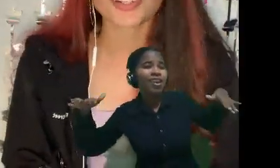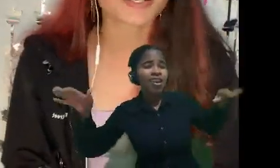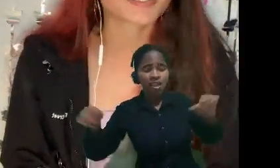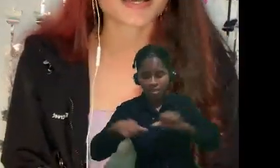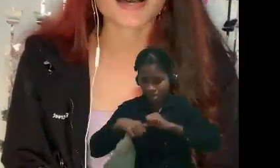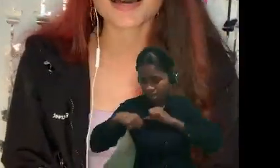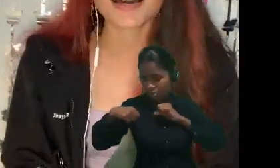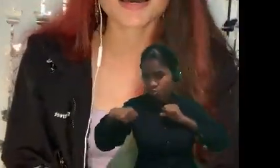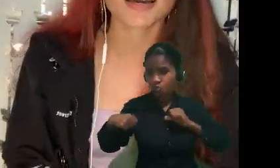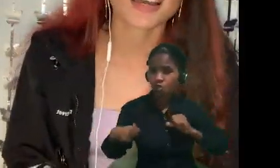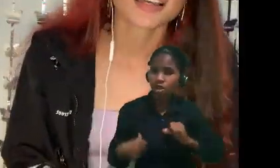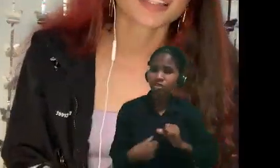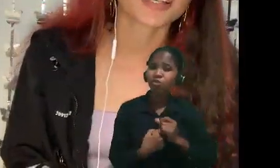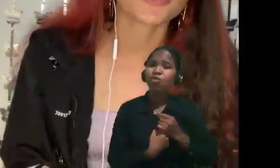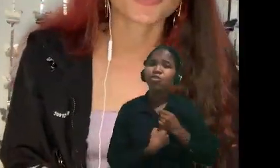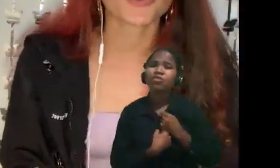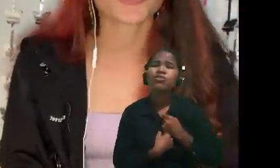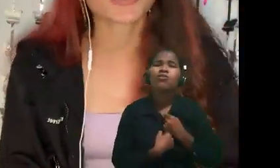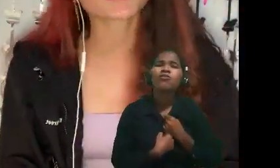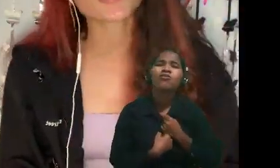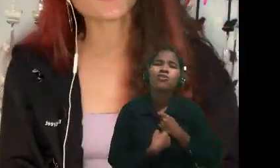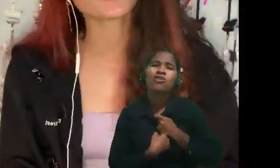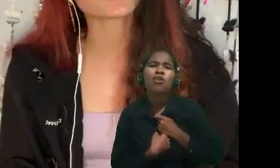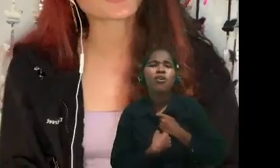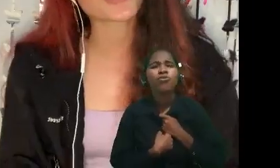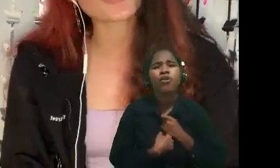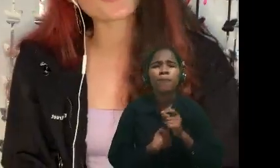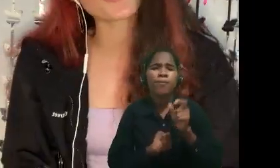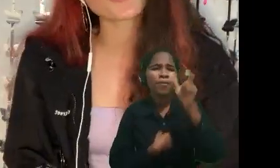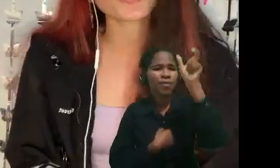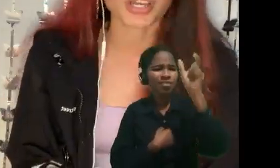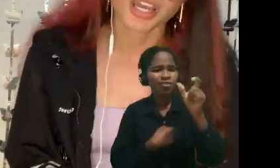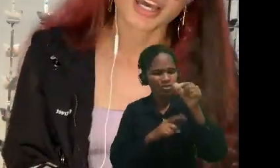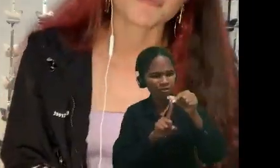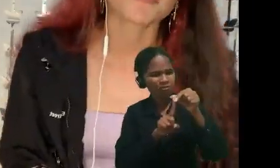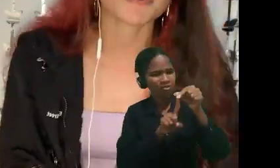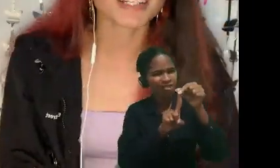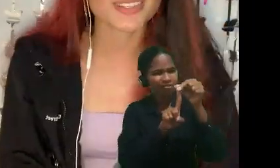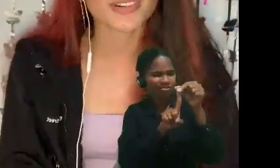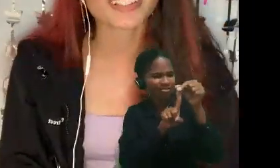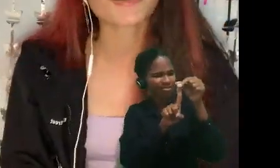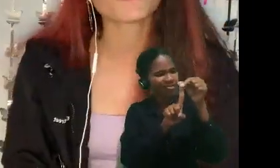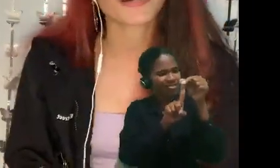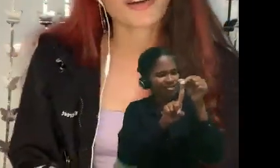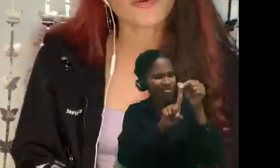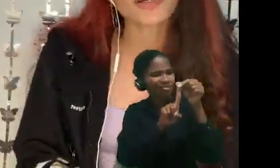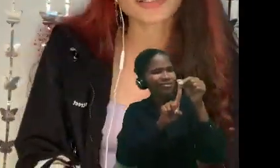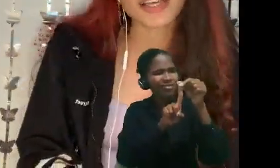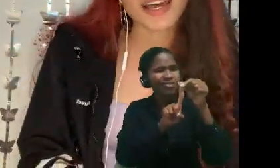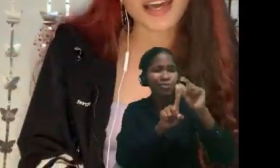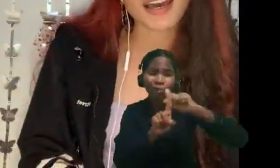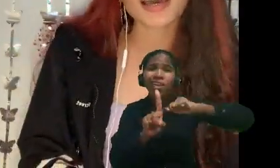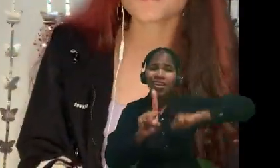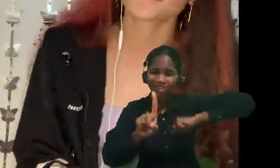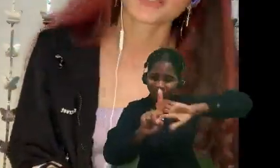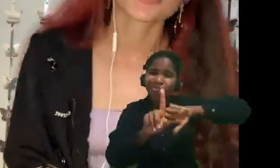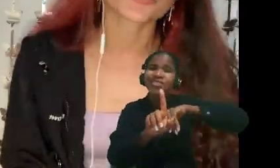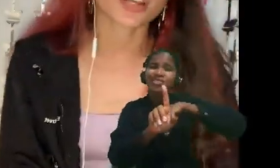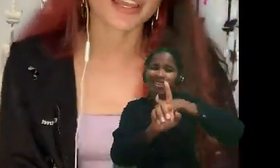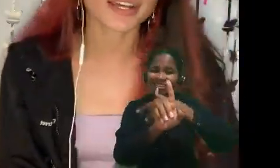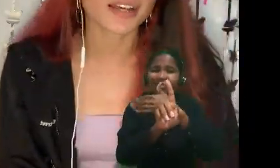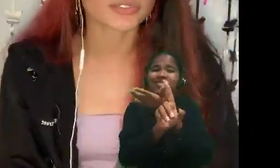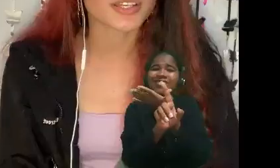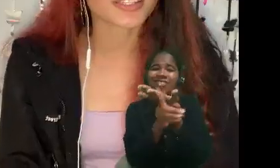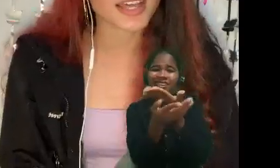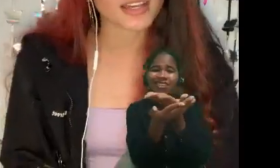sus sonrisas, tiene un corazón y yo. A mi persona favorita